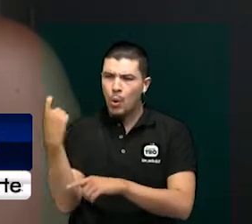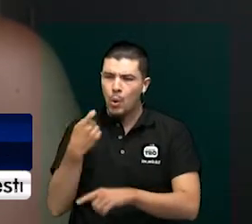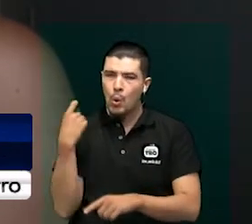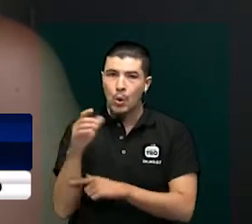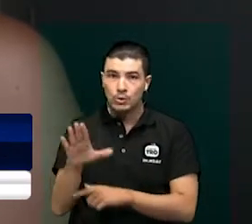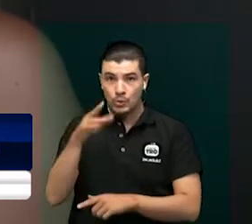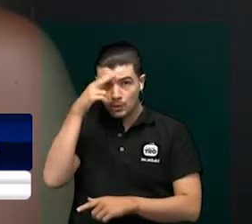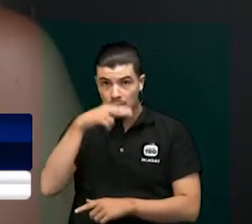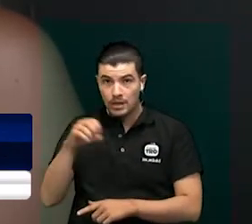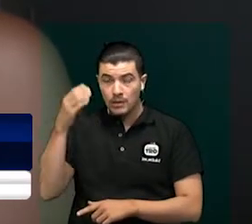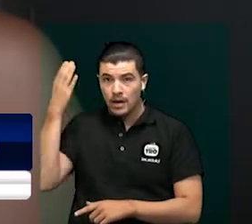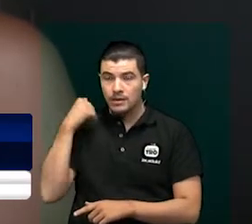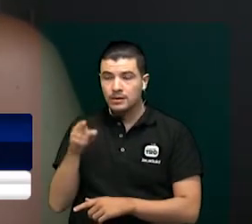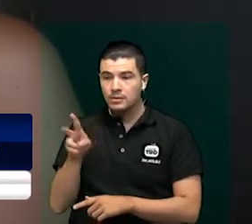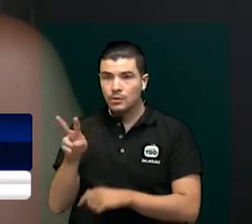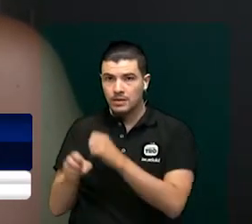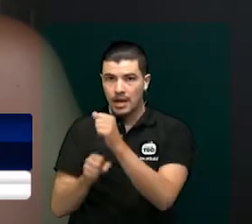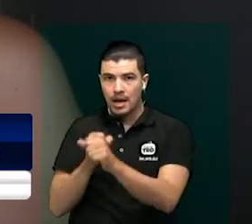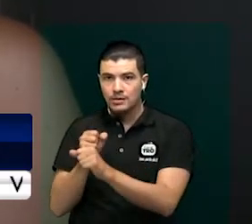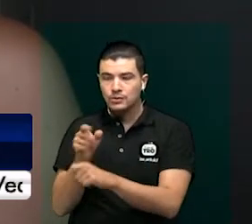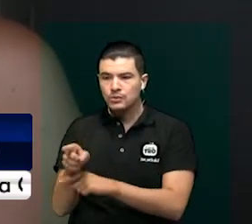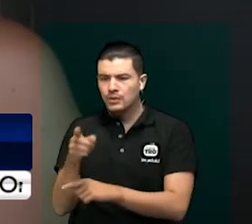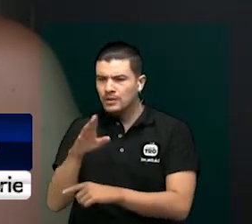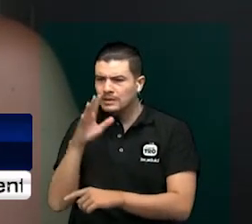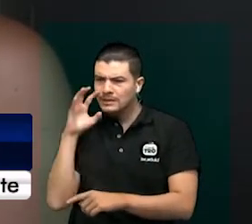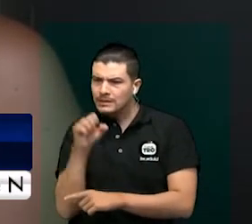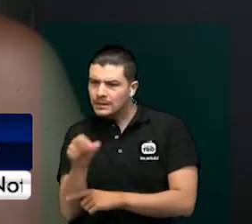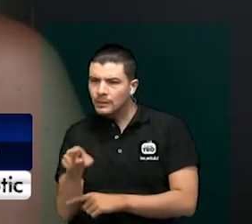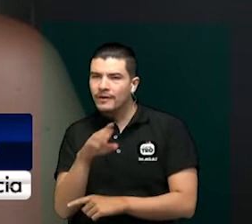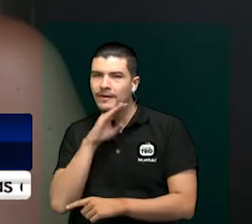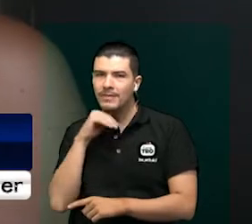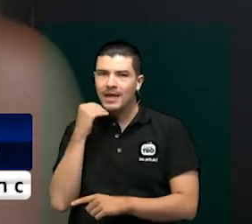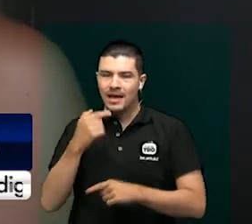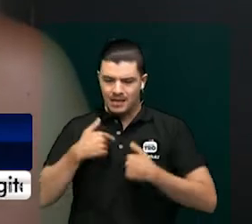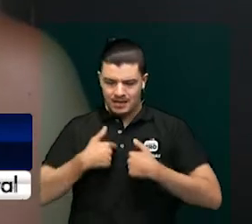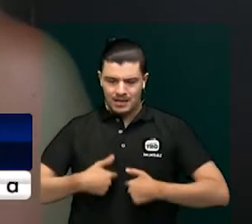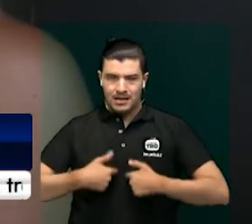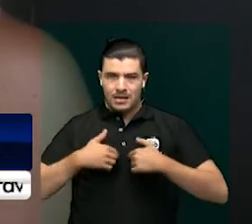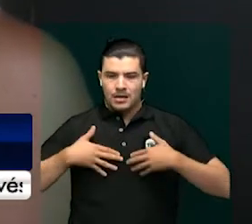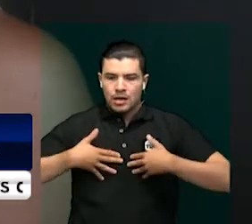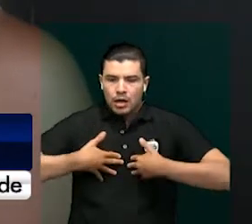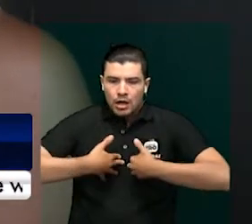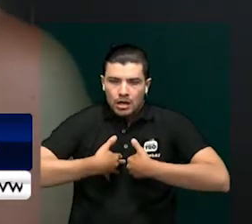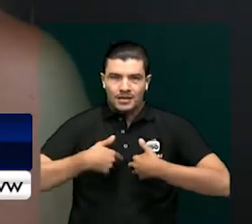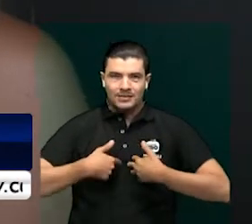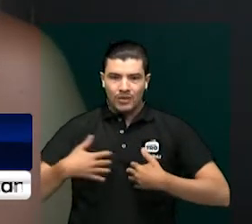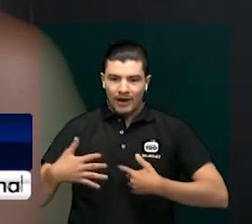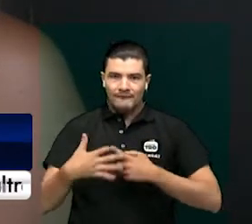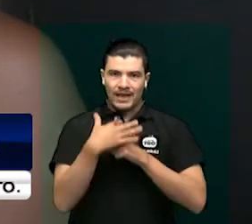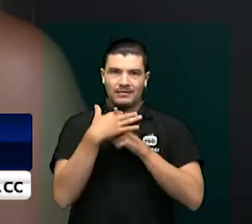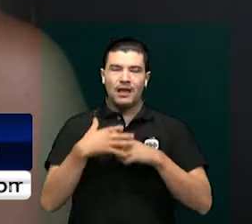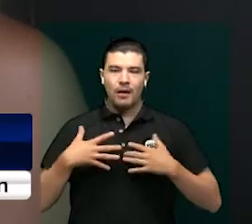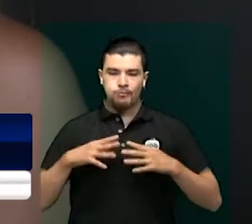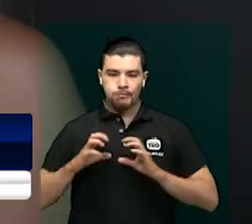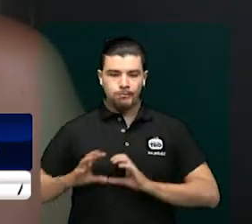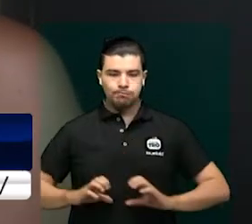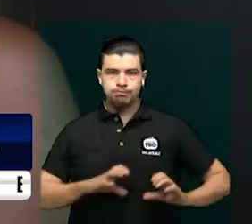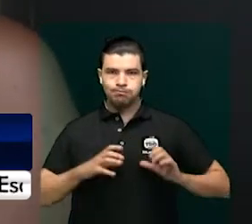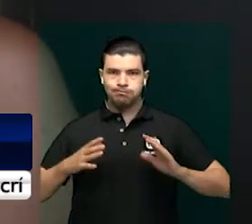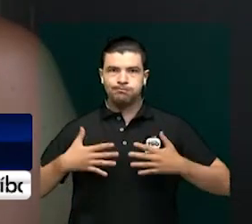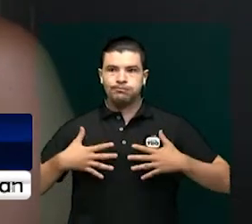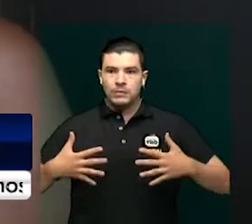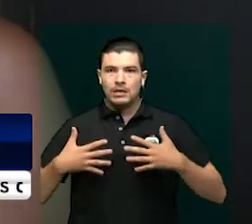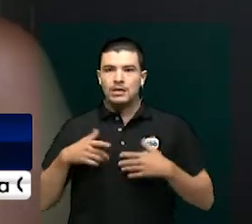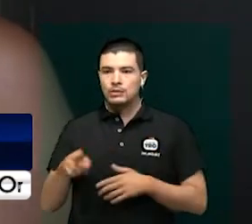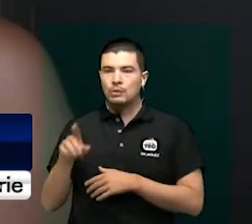el 24 para hacerle la pre anestesia y me dijeron no señora ya no hay perteneces porque come va no ha pagado